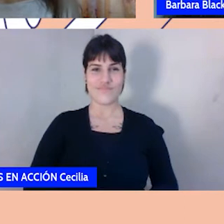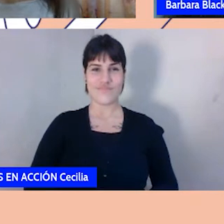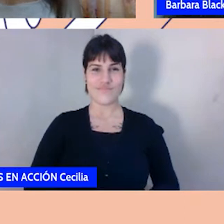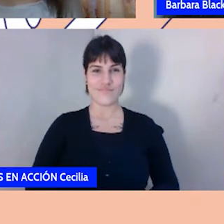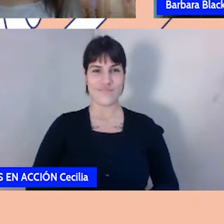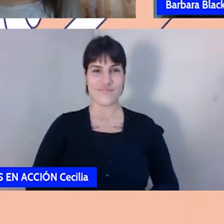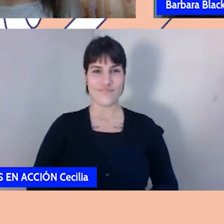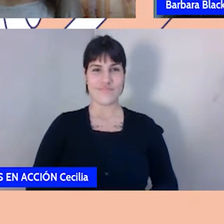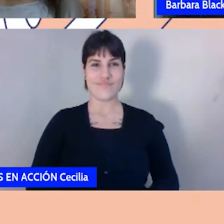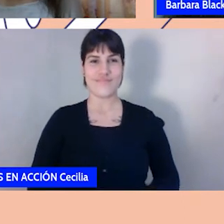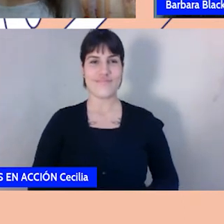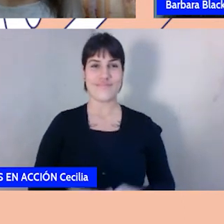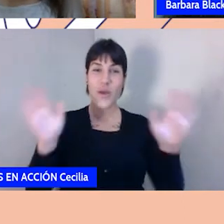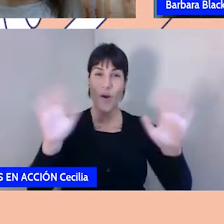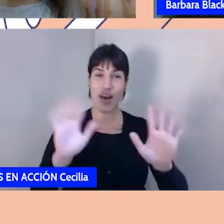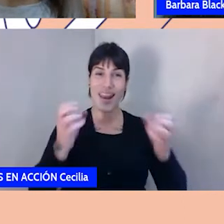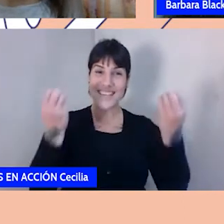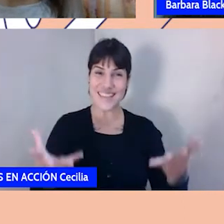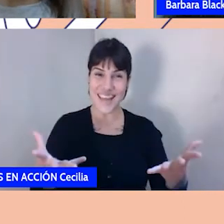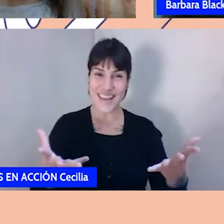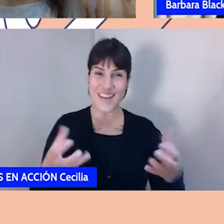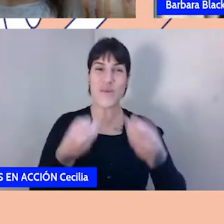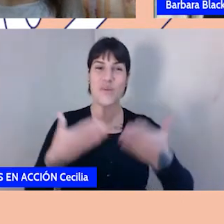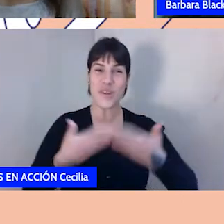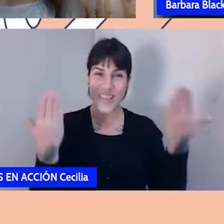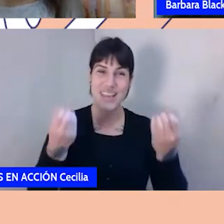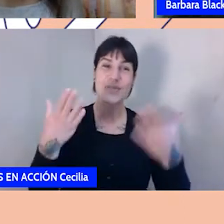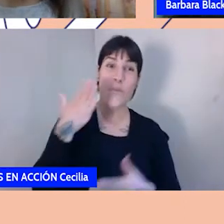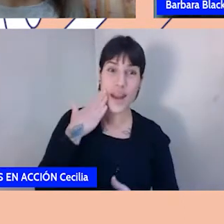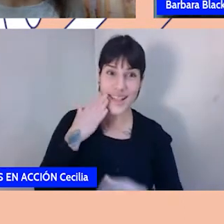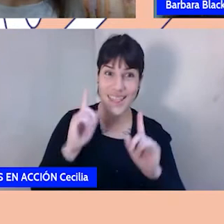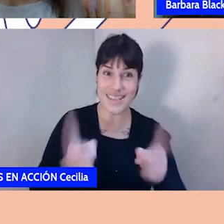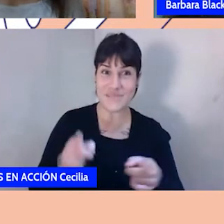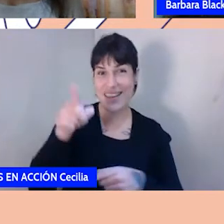Hola, ¿qué tal? Buenos días y buenas tardes allá en Argentina.